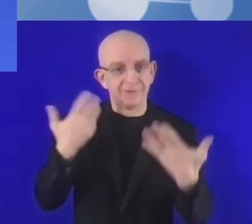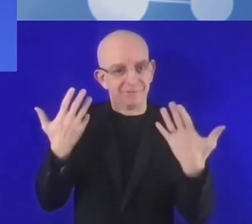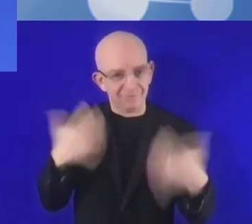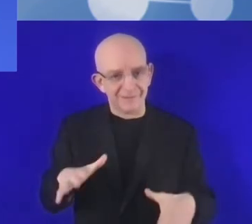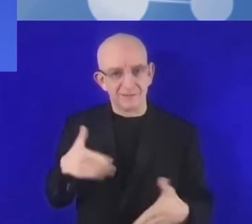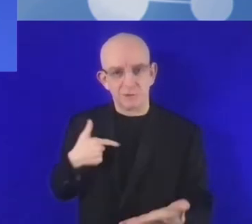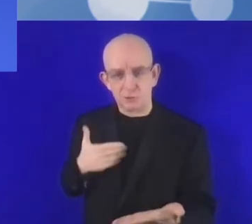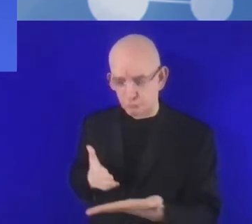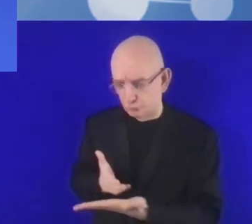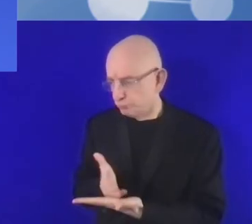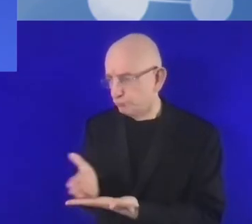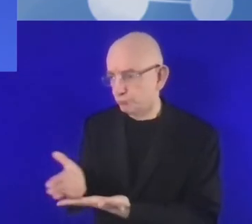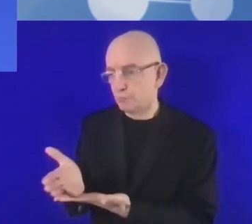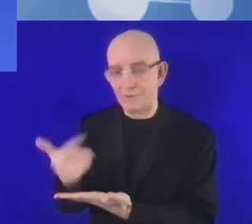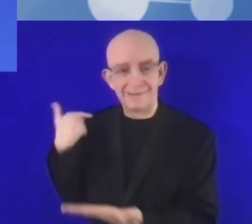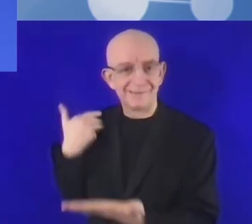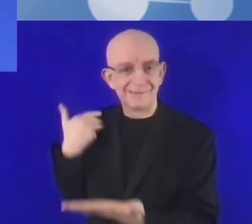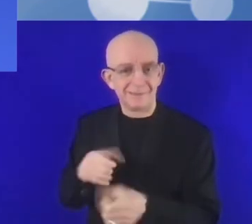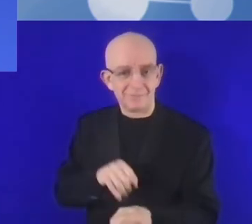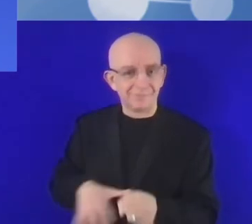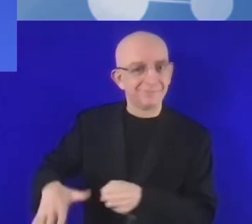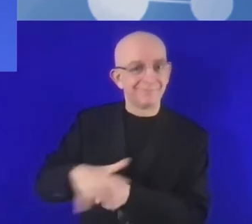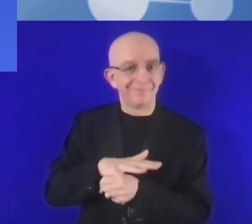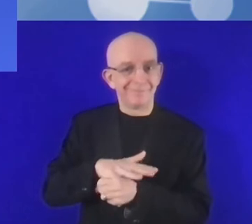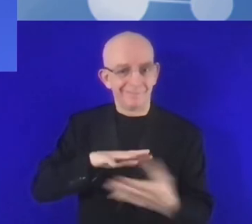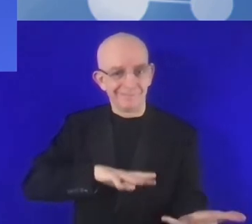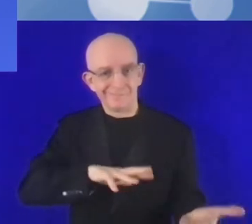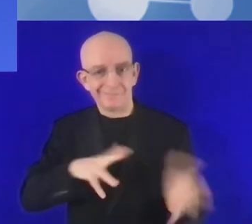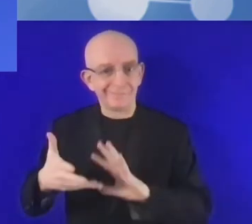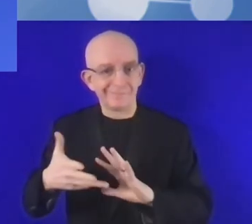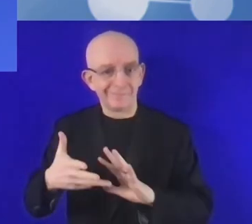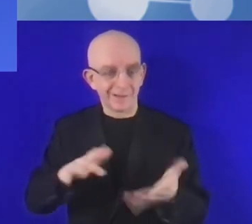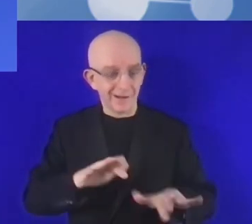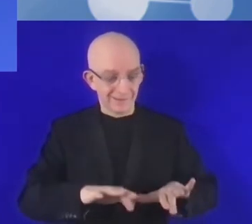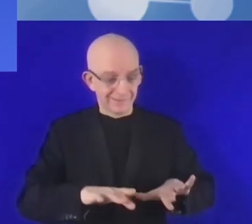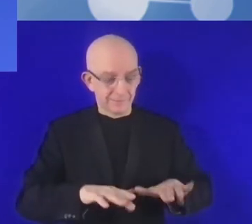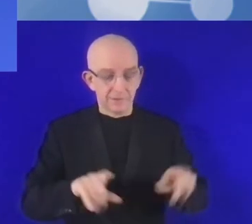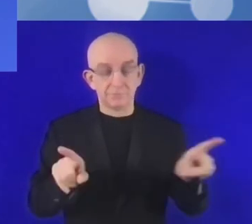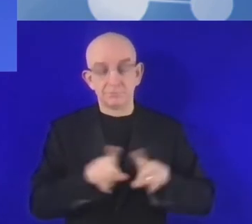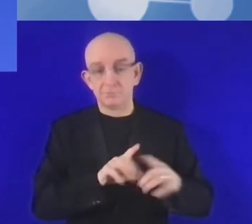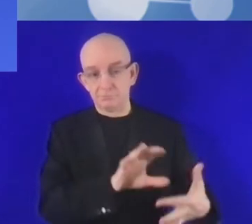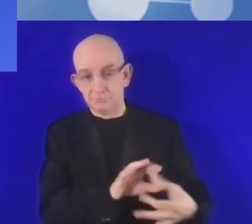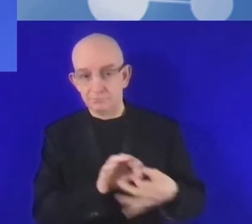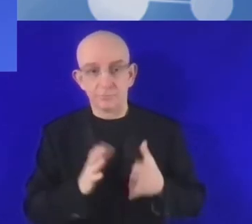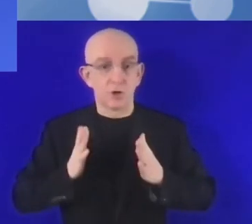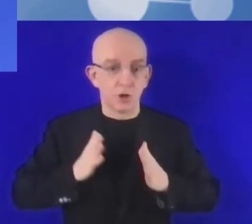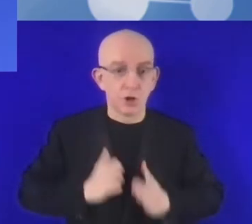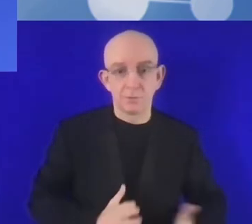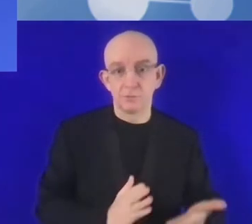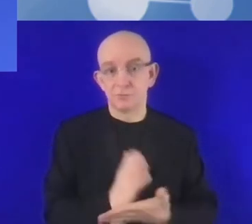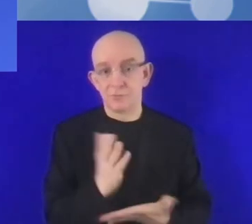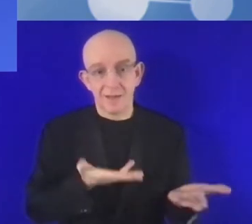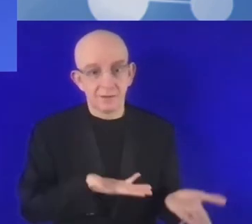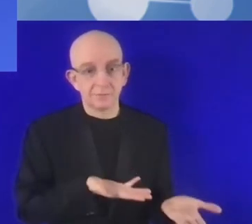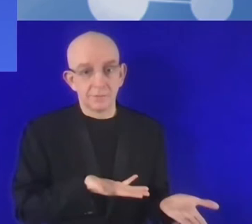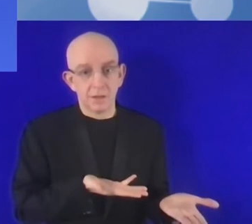es que el acceso a Internet se ha transformado en un derecho humano, en un tema social. La falta de